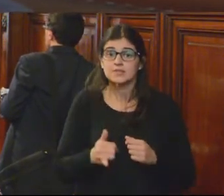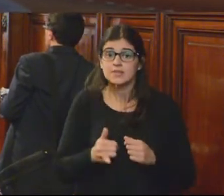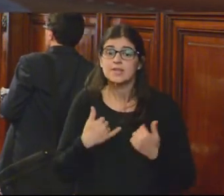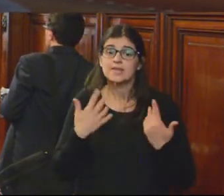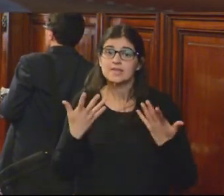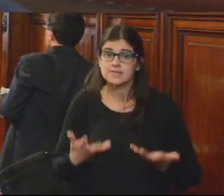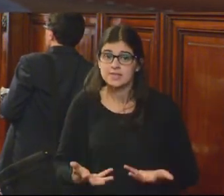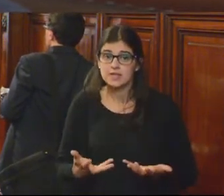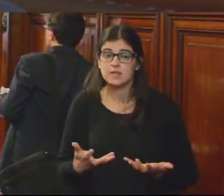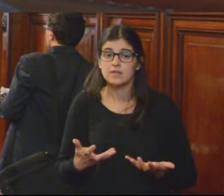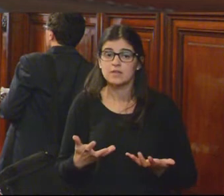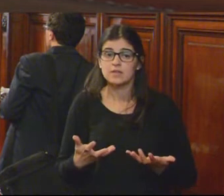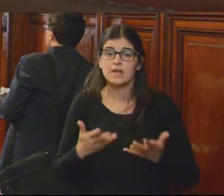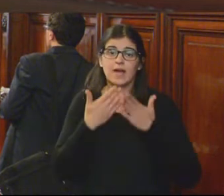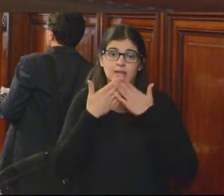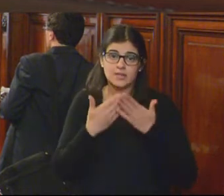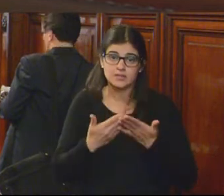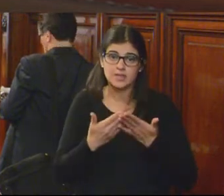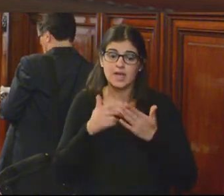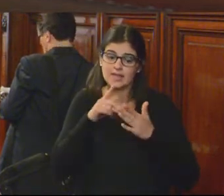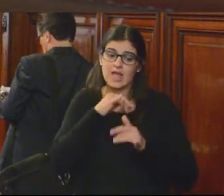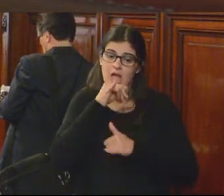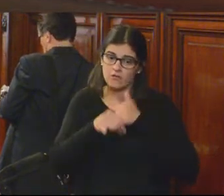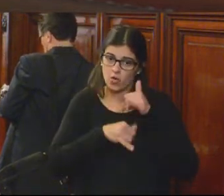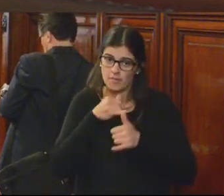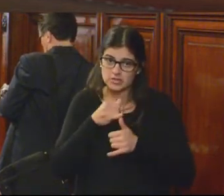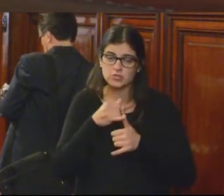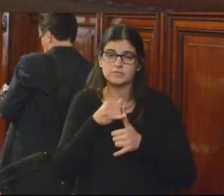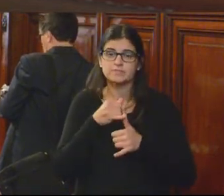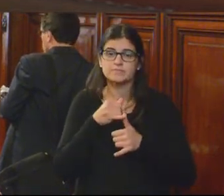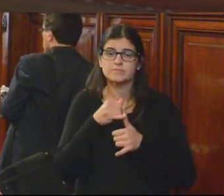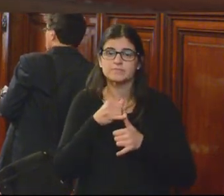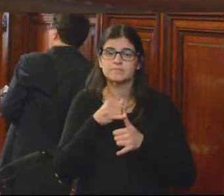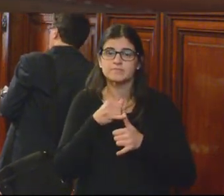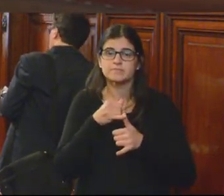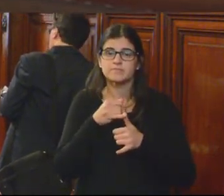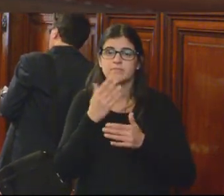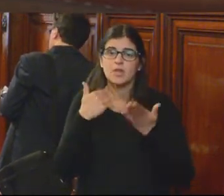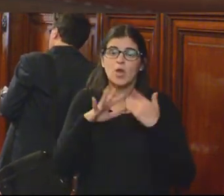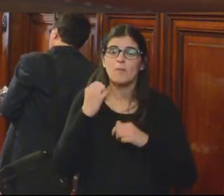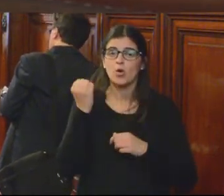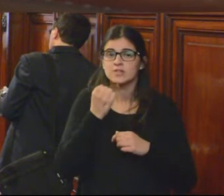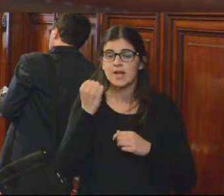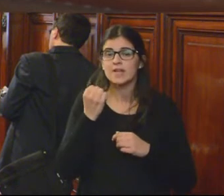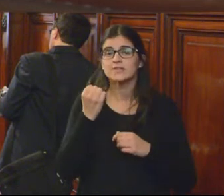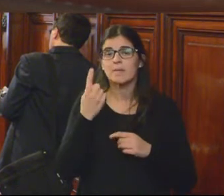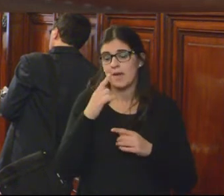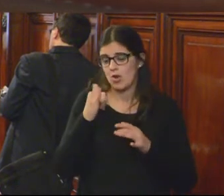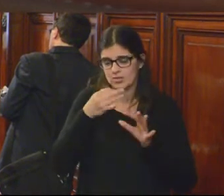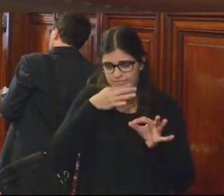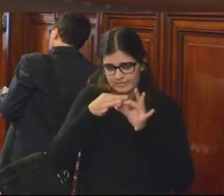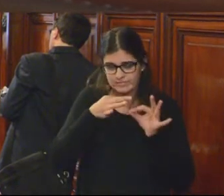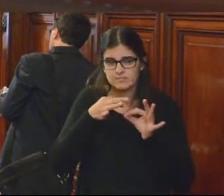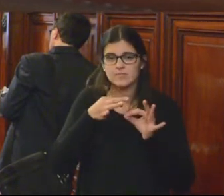Quisiera agradecer esta información, que es de la mayor relevancia para los efectos que mencionaba.